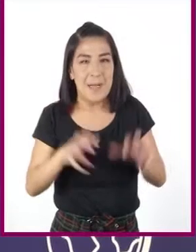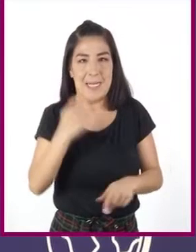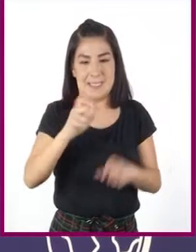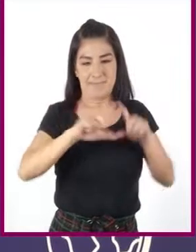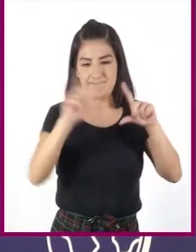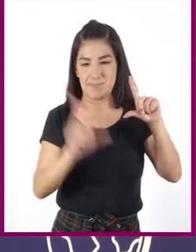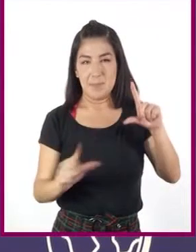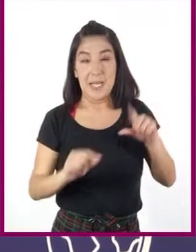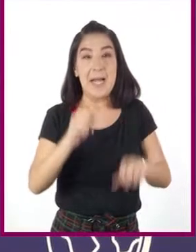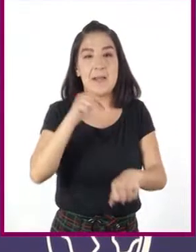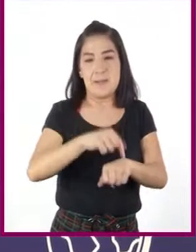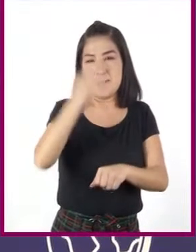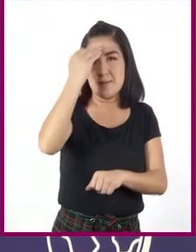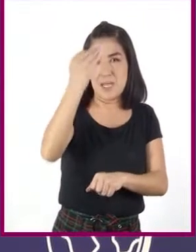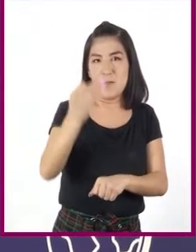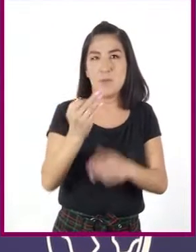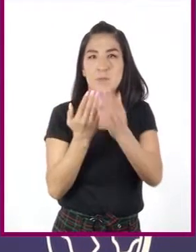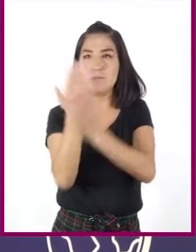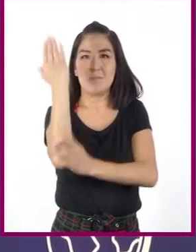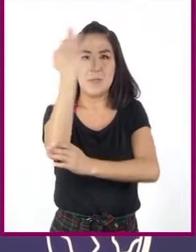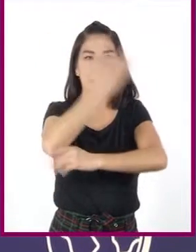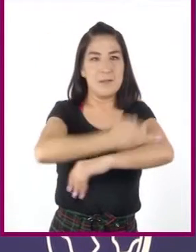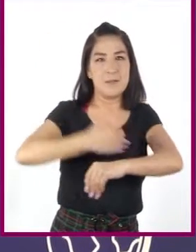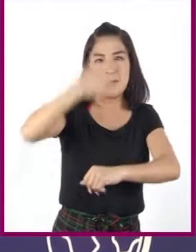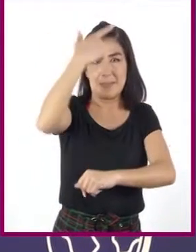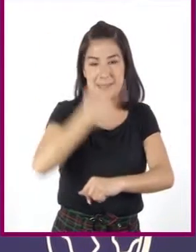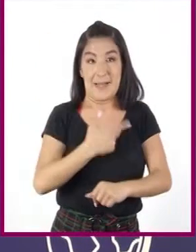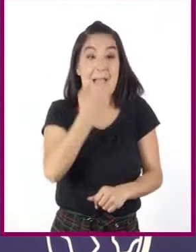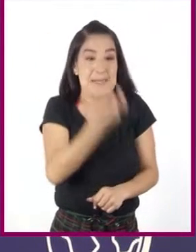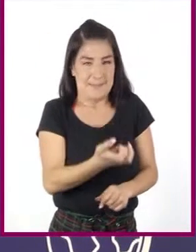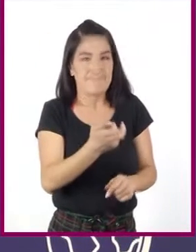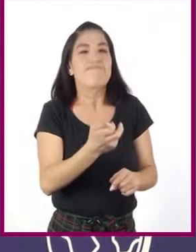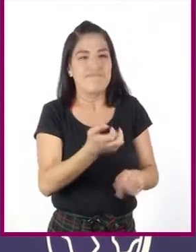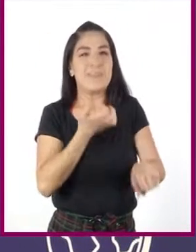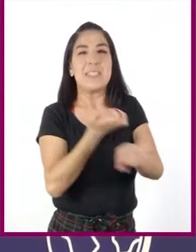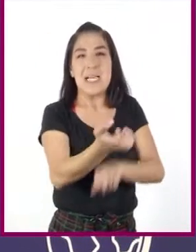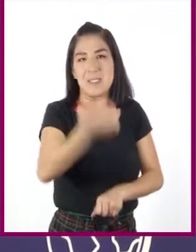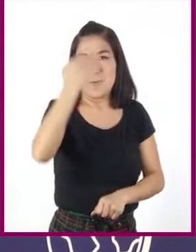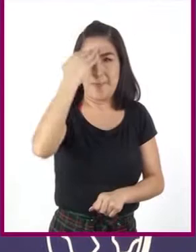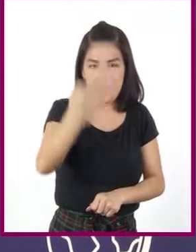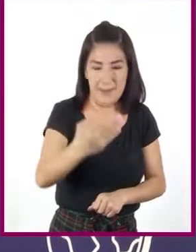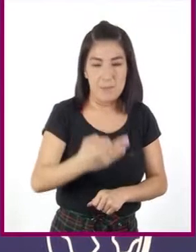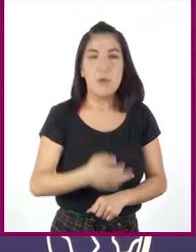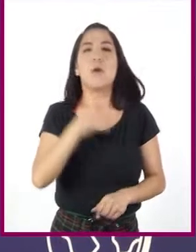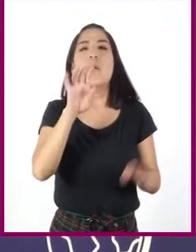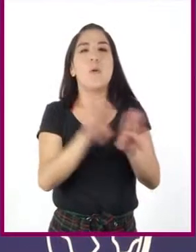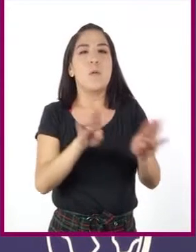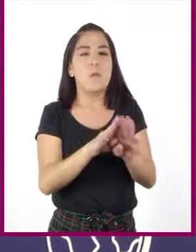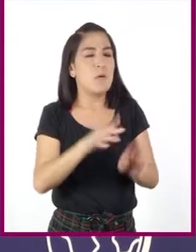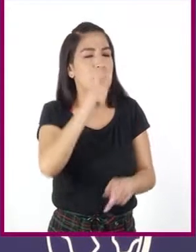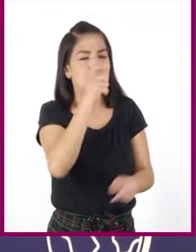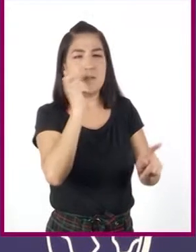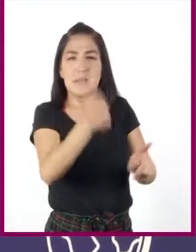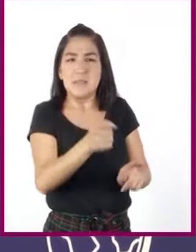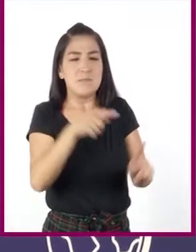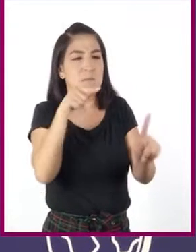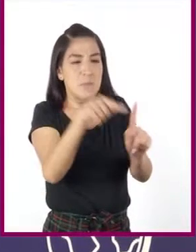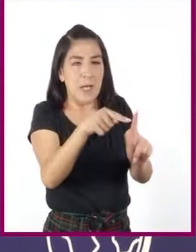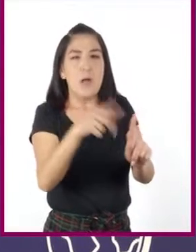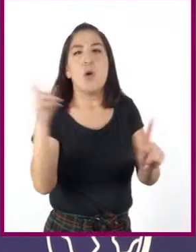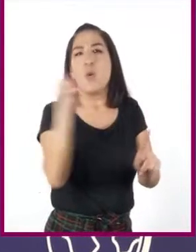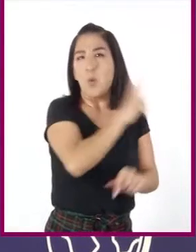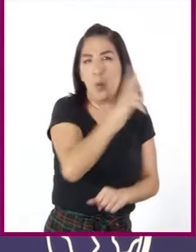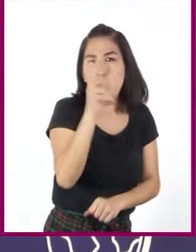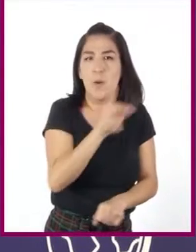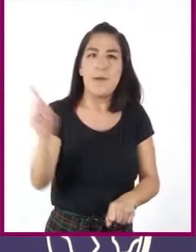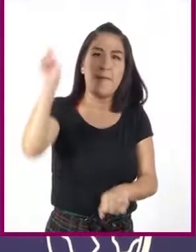tiempo específico. Se le llama estado del tiempo y nos precisa la temperatura, las lluvias o